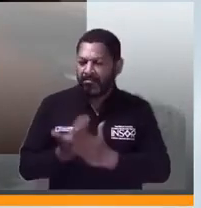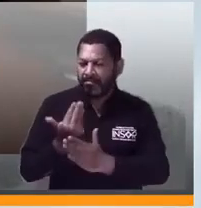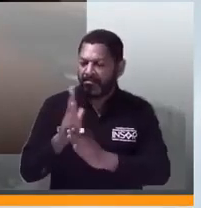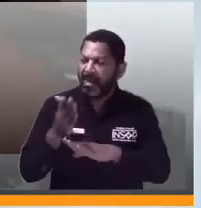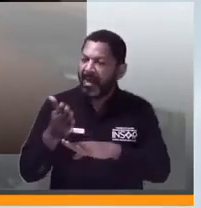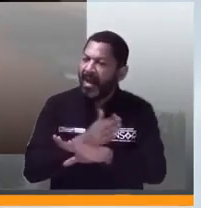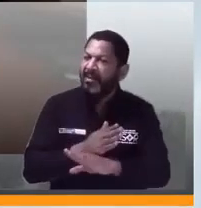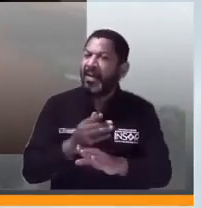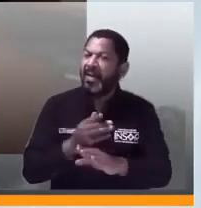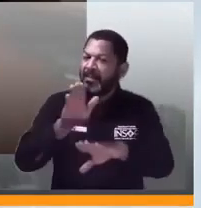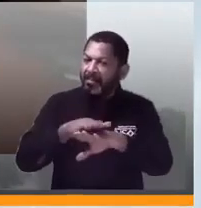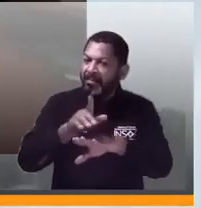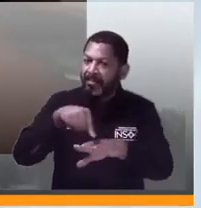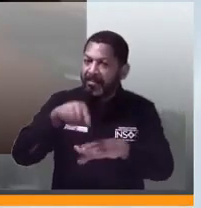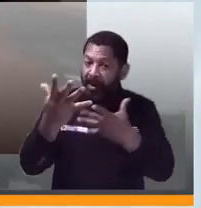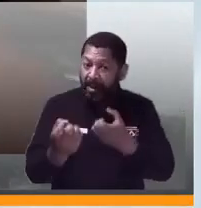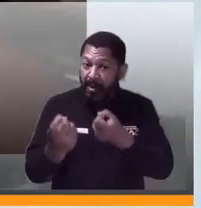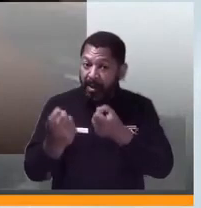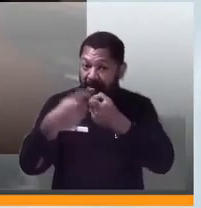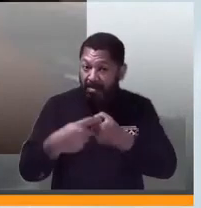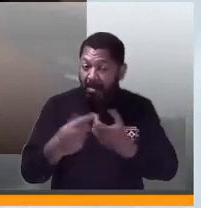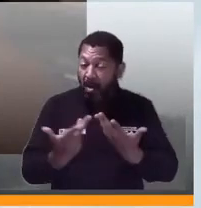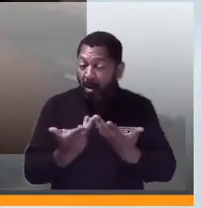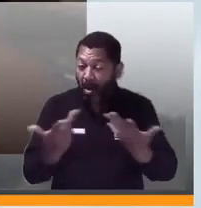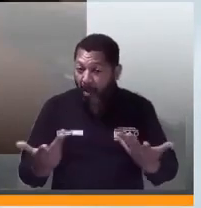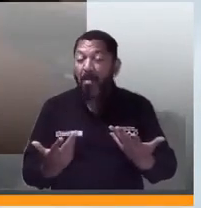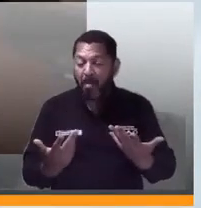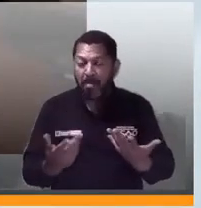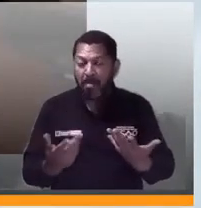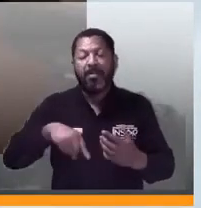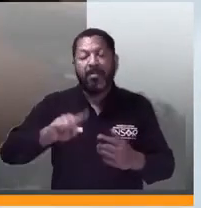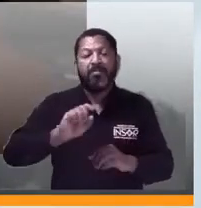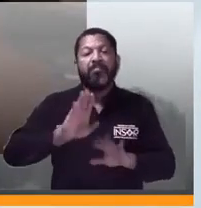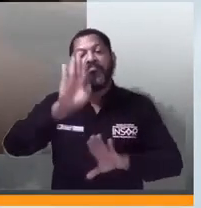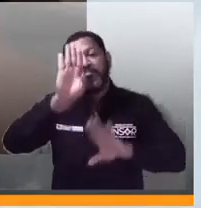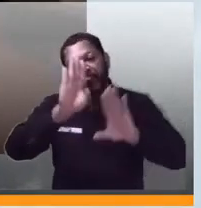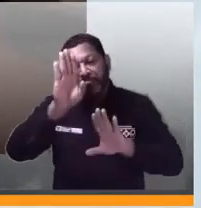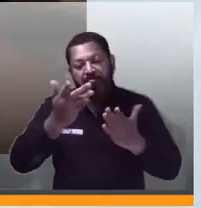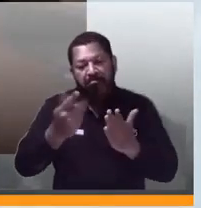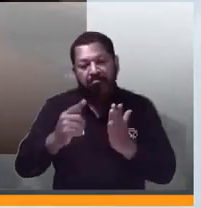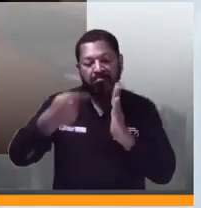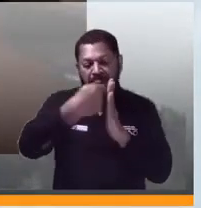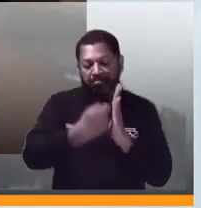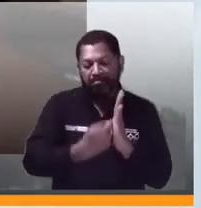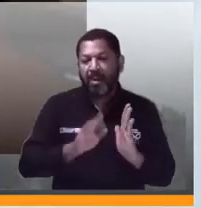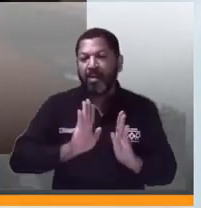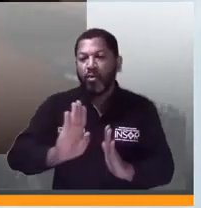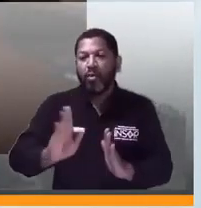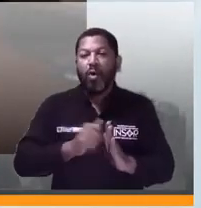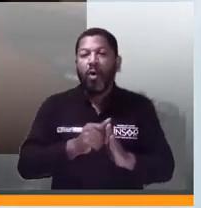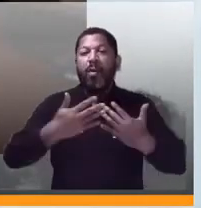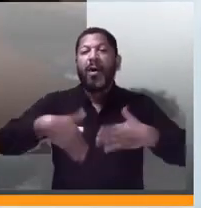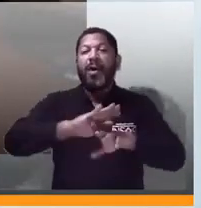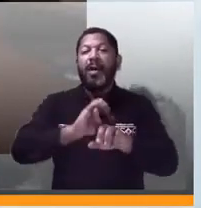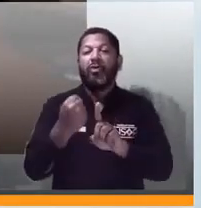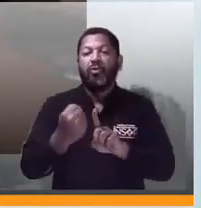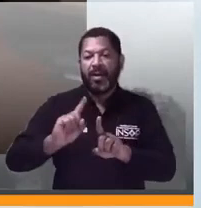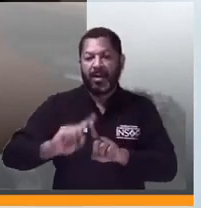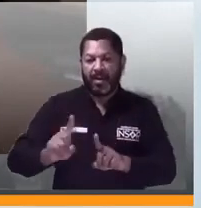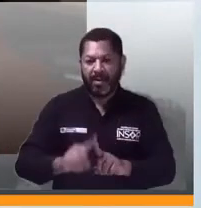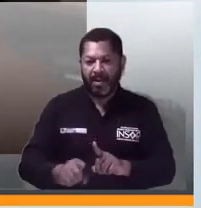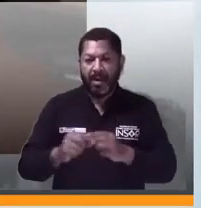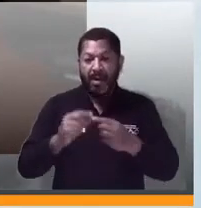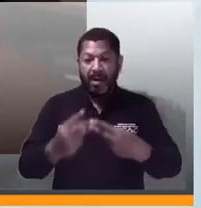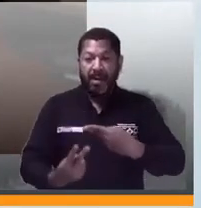Antes de iniciar, le queremos recordar que para participar de este panel, puede participar de este panel comentando y participando en redes